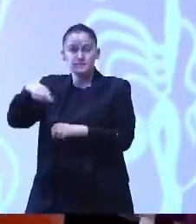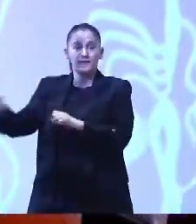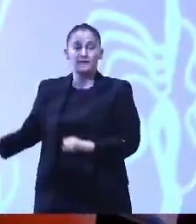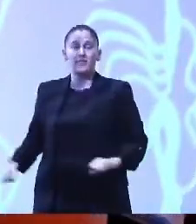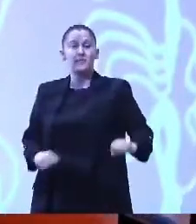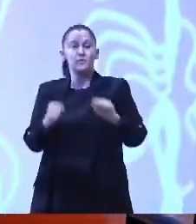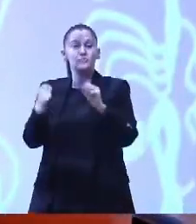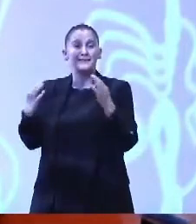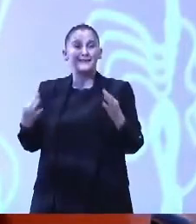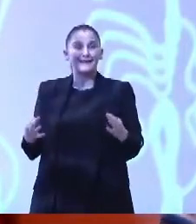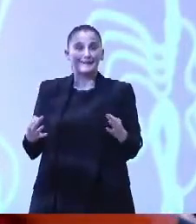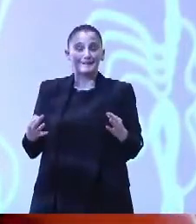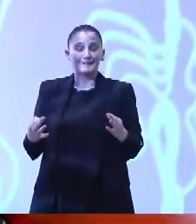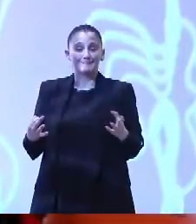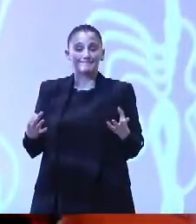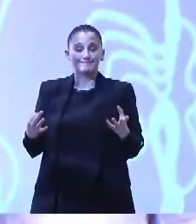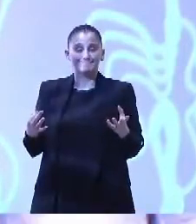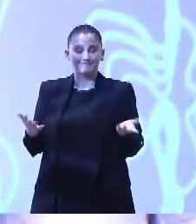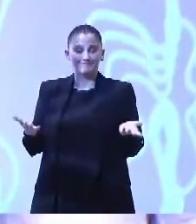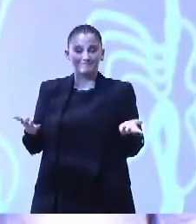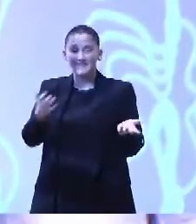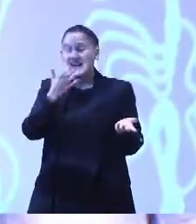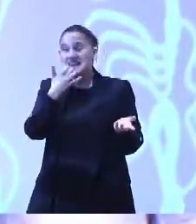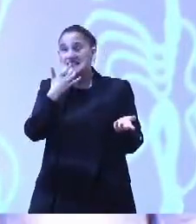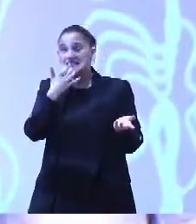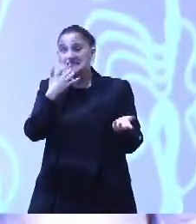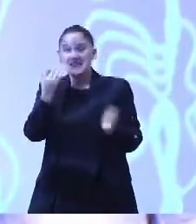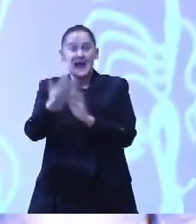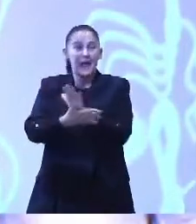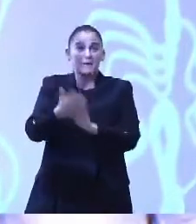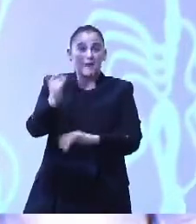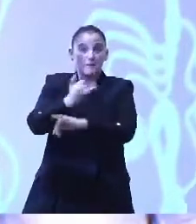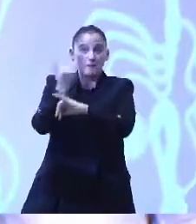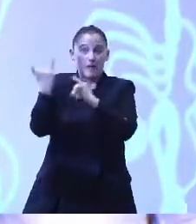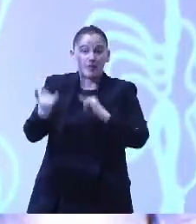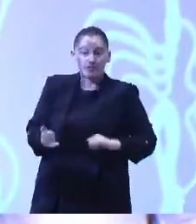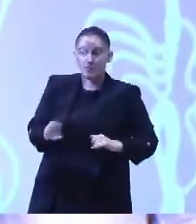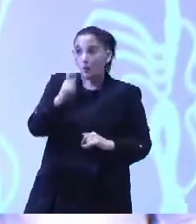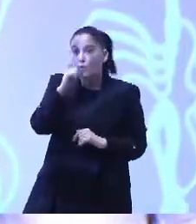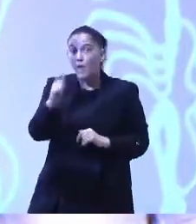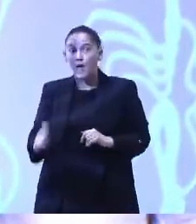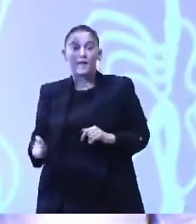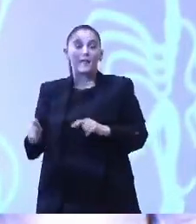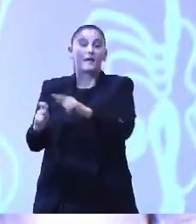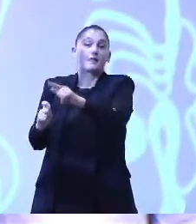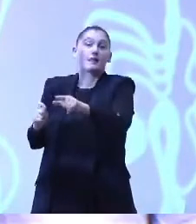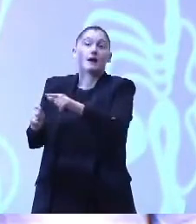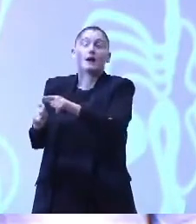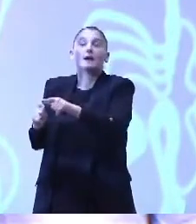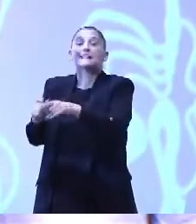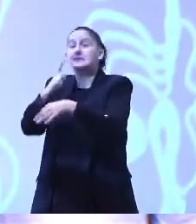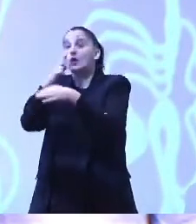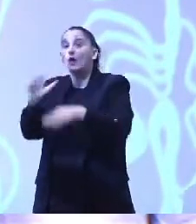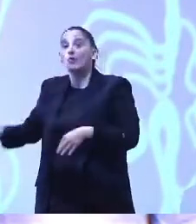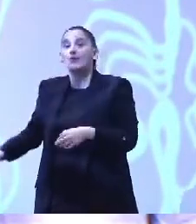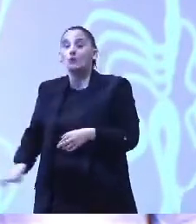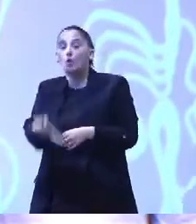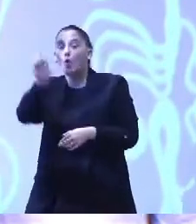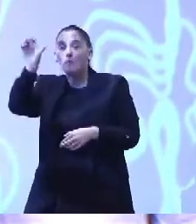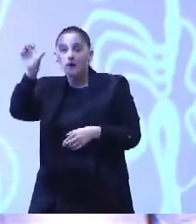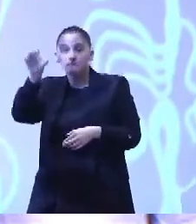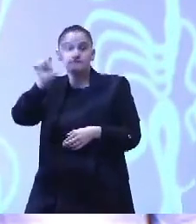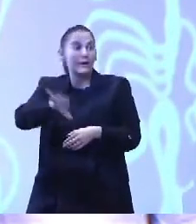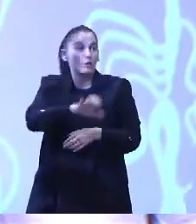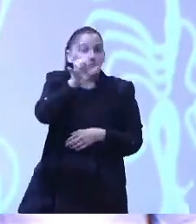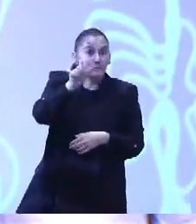defendido que si se tiene que hablar de la paz de Ucrania y se tiene que hablar de la seguridad en Europa, pues los